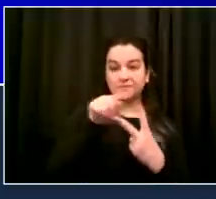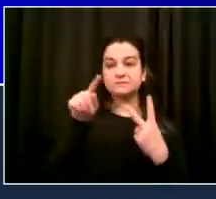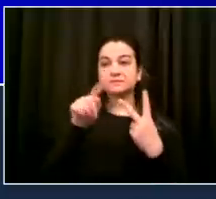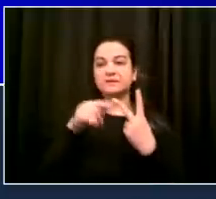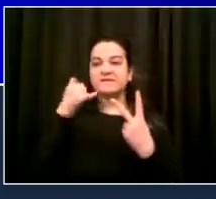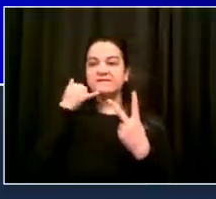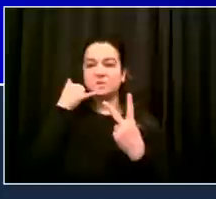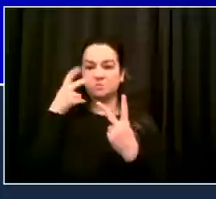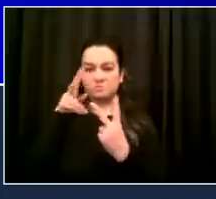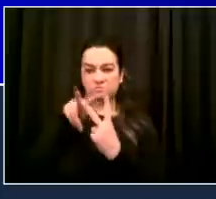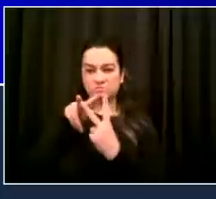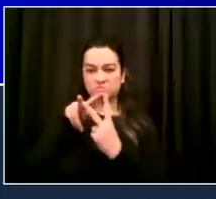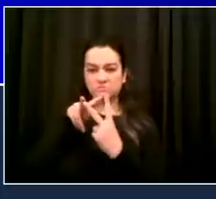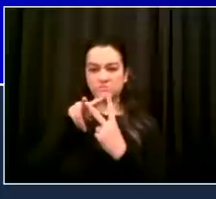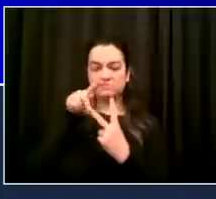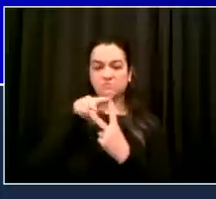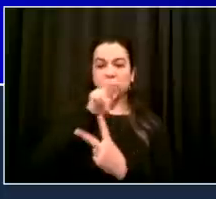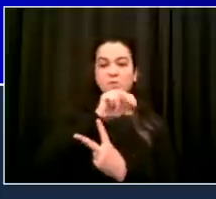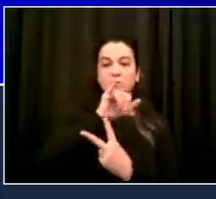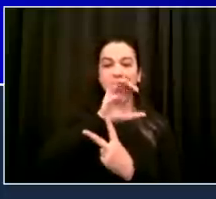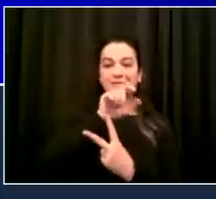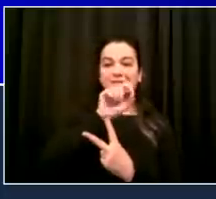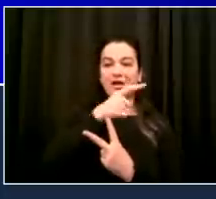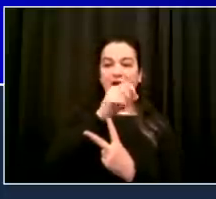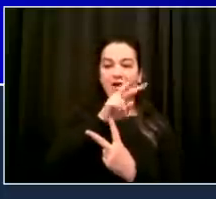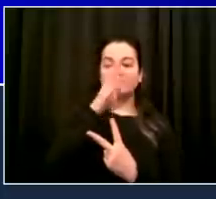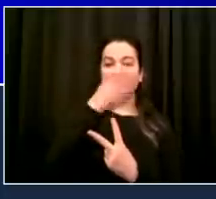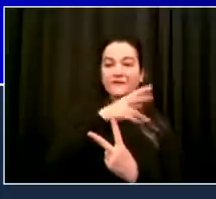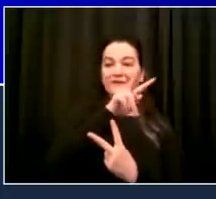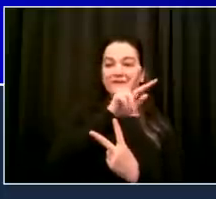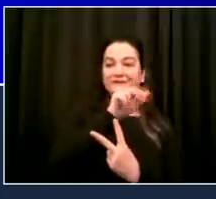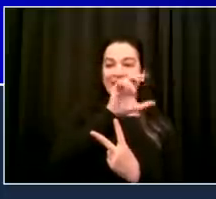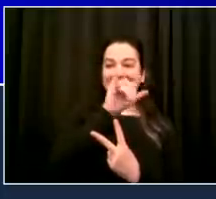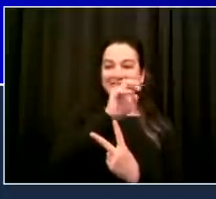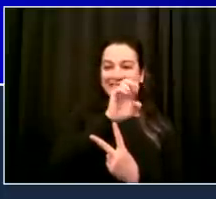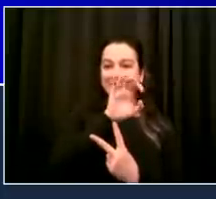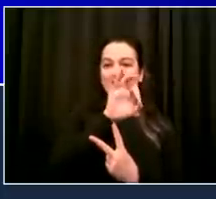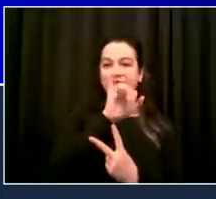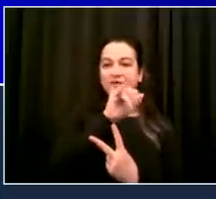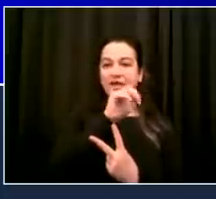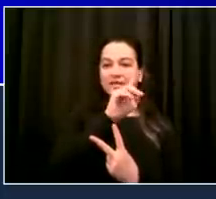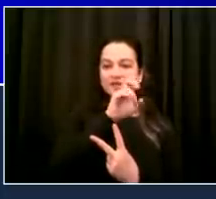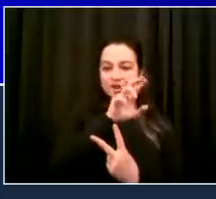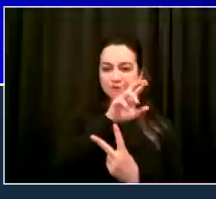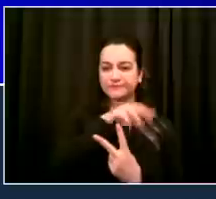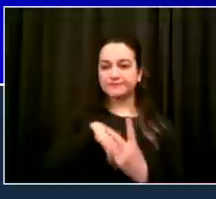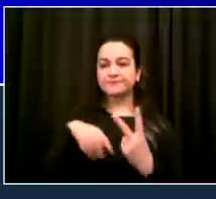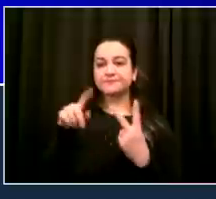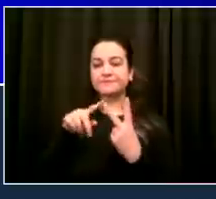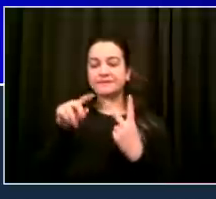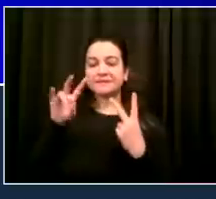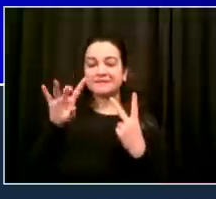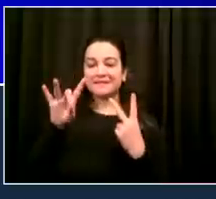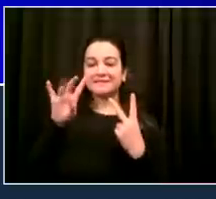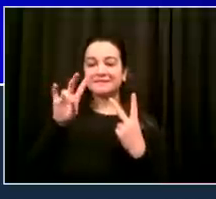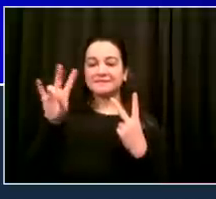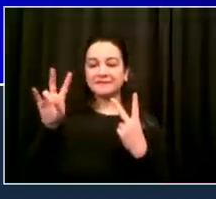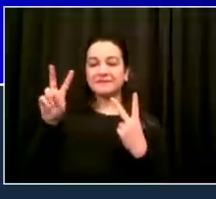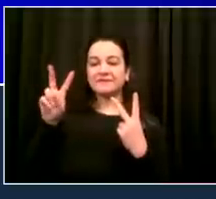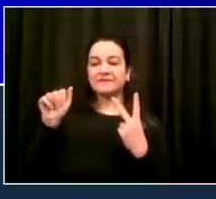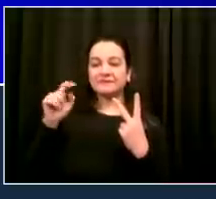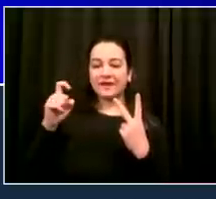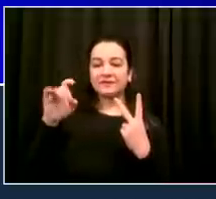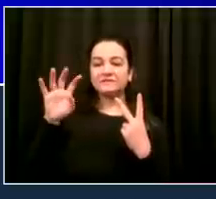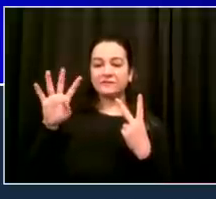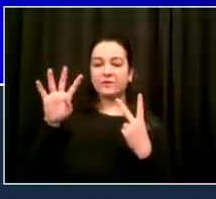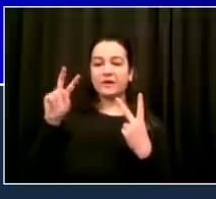saying, more and more locations opening up all the time, longer and longer hours all the time, lots of opportunity to protect people.